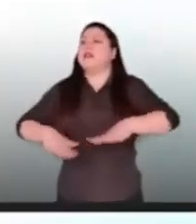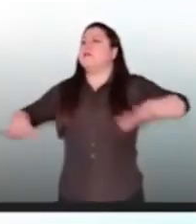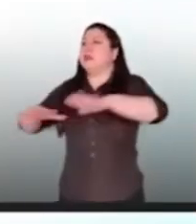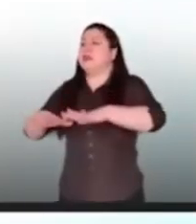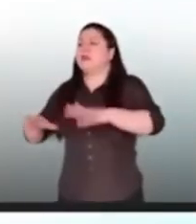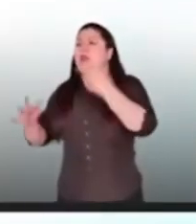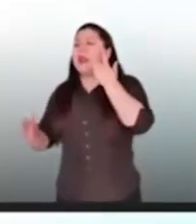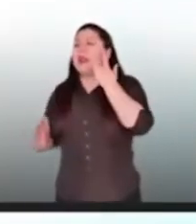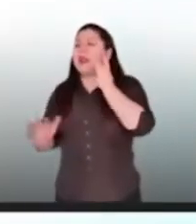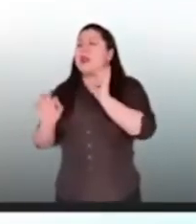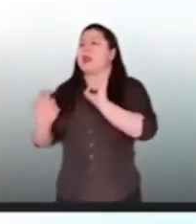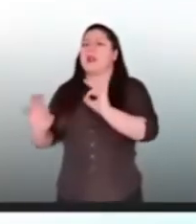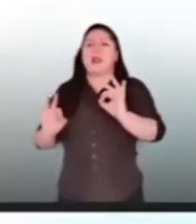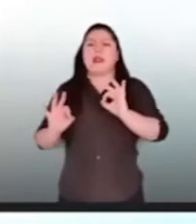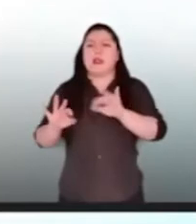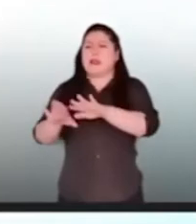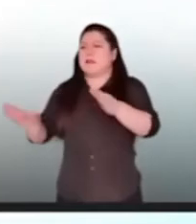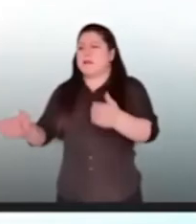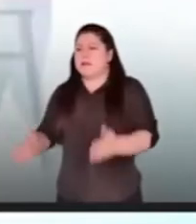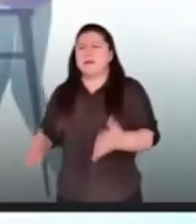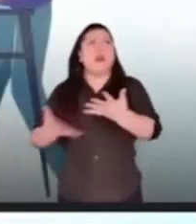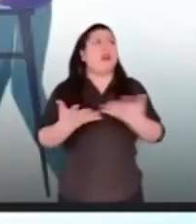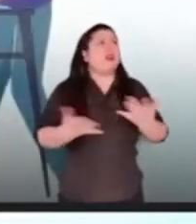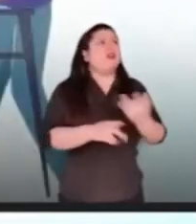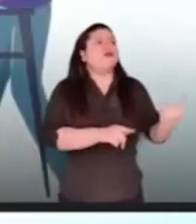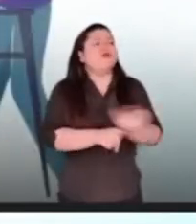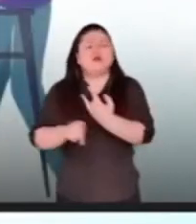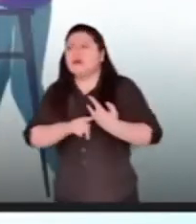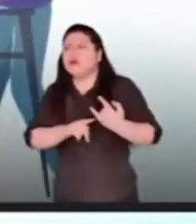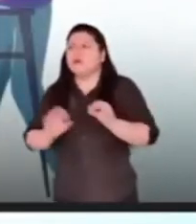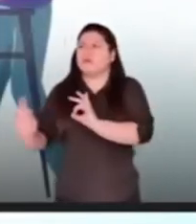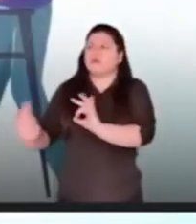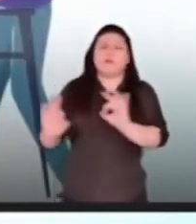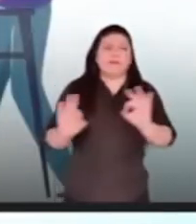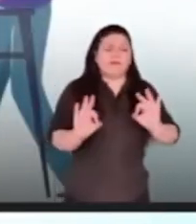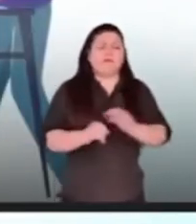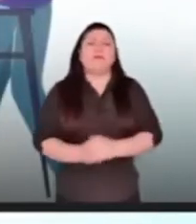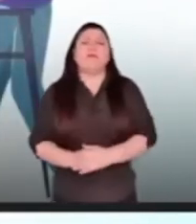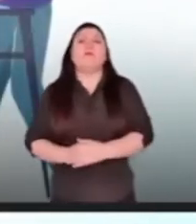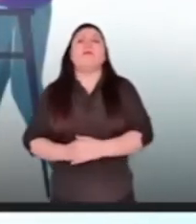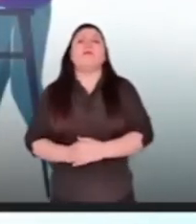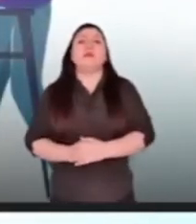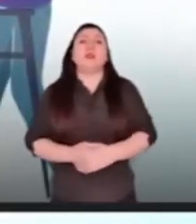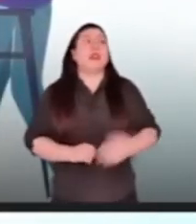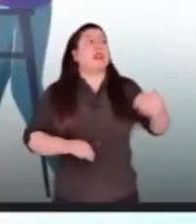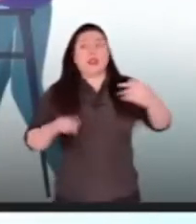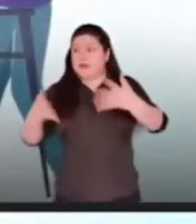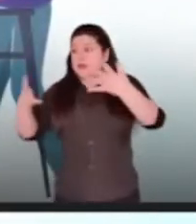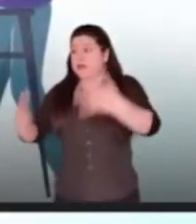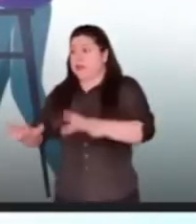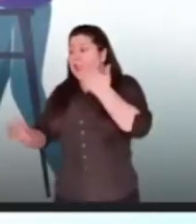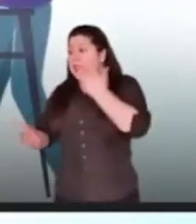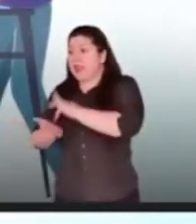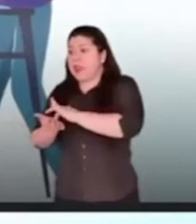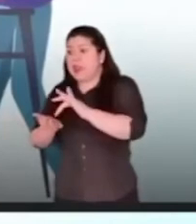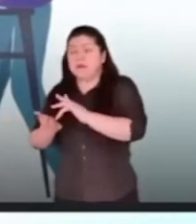Primero, antes de iniciar la jornada electoral, se desinfectará el interior del puesto de votación, así como el